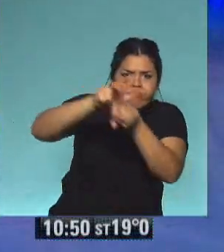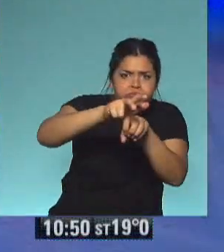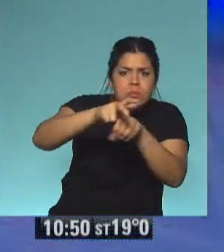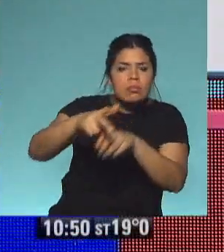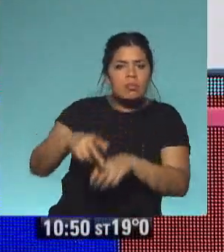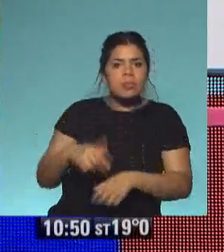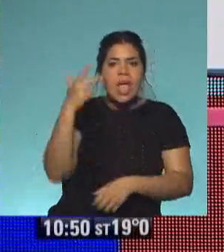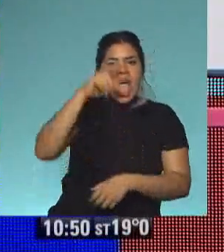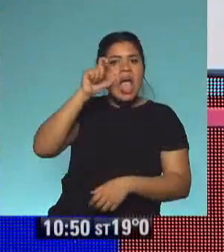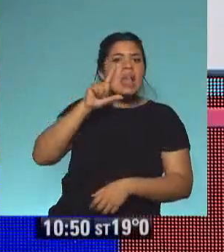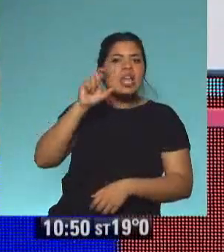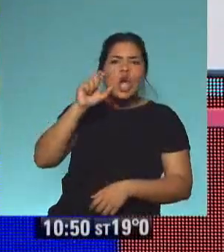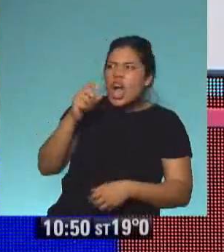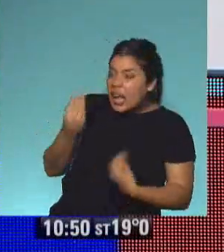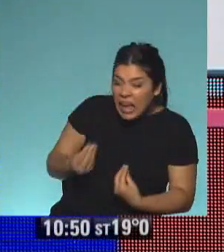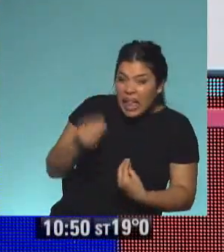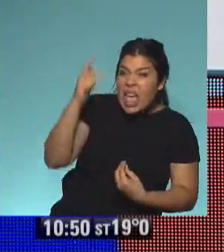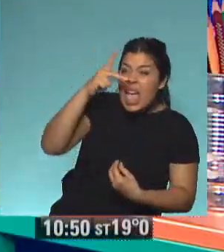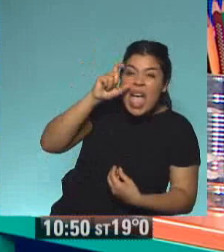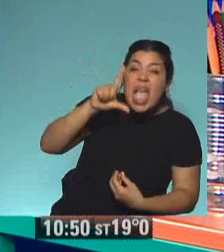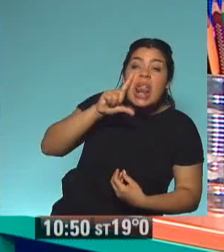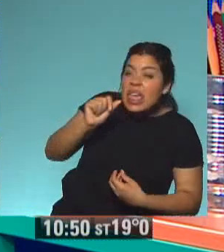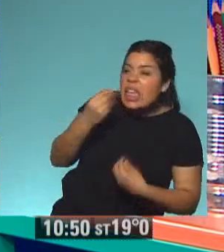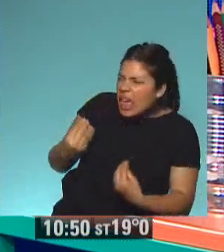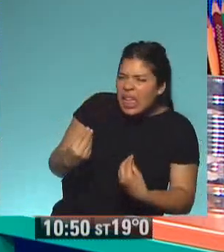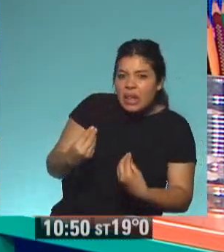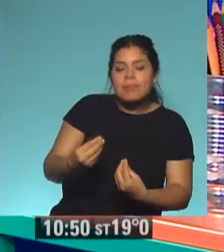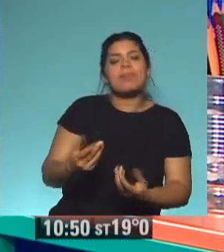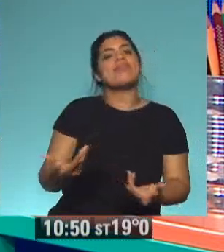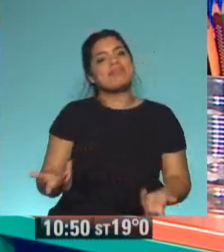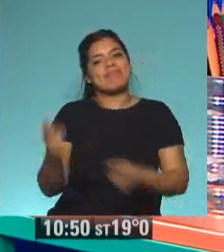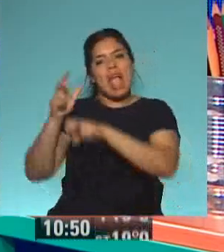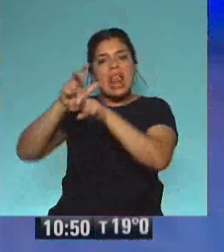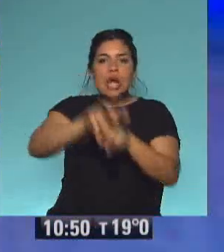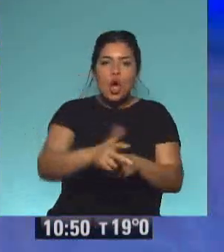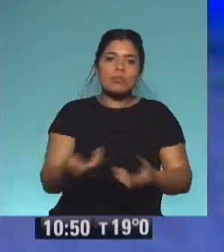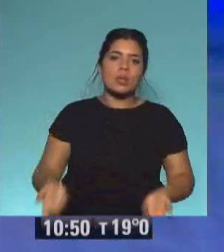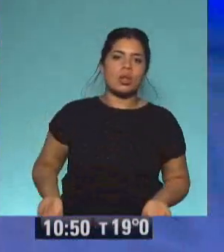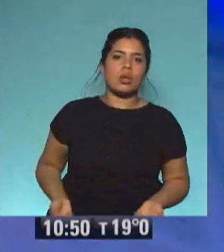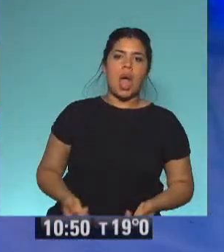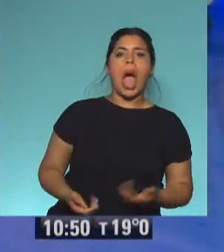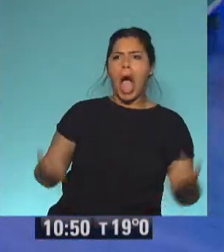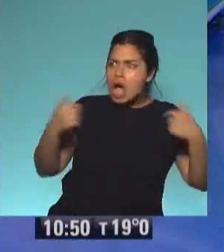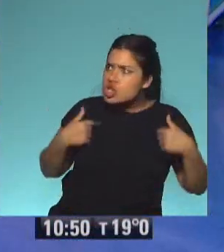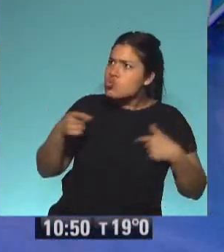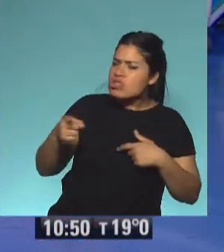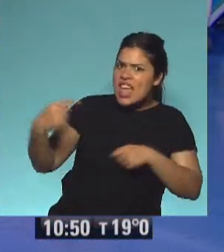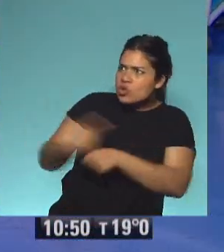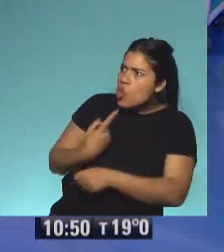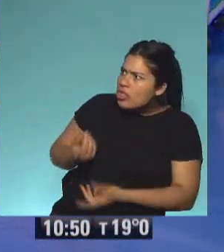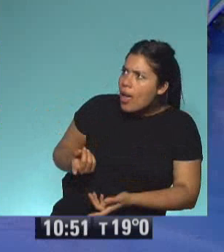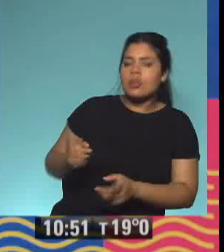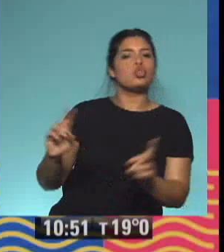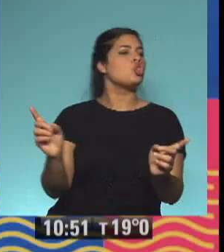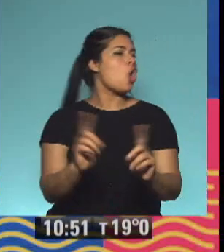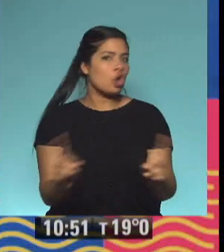El helicóptero. ¿El qué? Helicóptero. ¿Qué es eso? ¿Qué coche dice? No sabe qué es. ¿Será usted? ¿Será usted? Yo no soy. Ahí estamos viendo su invento.